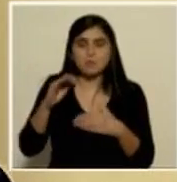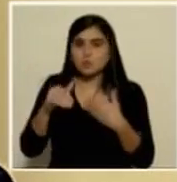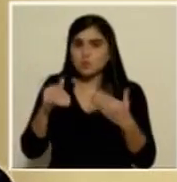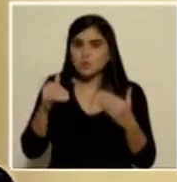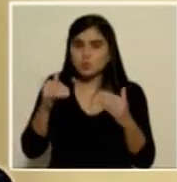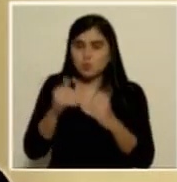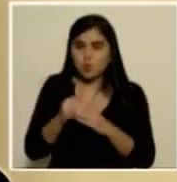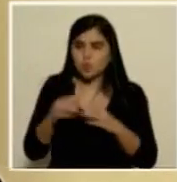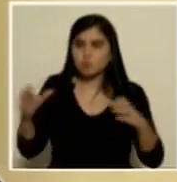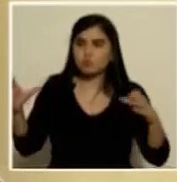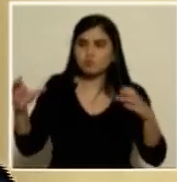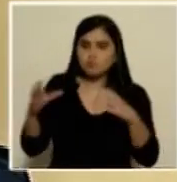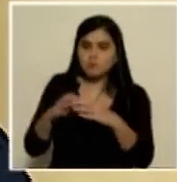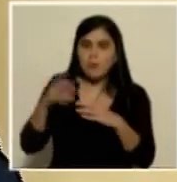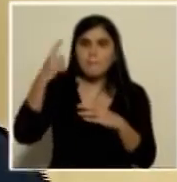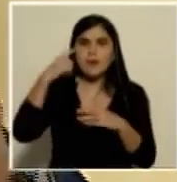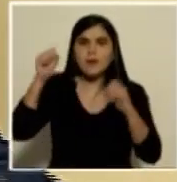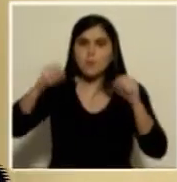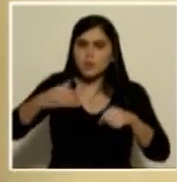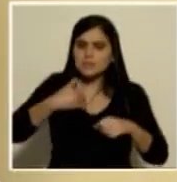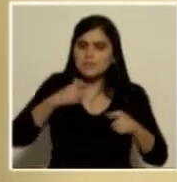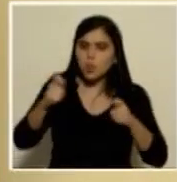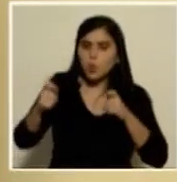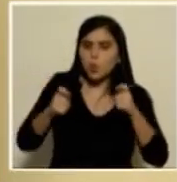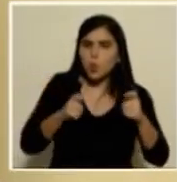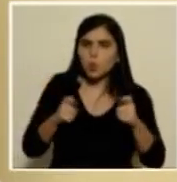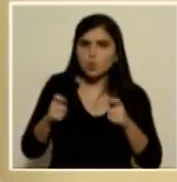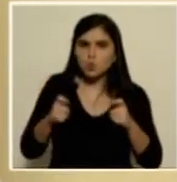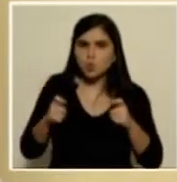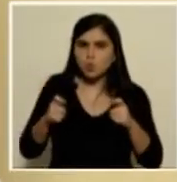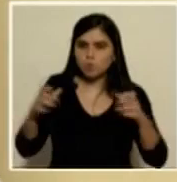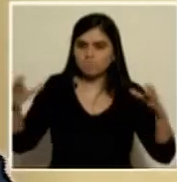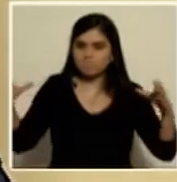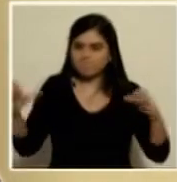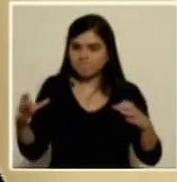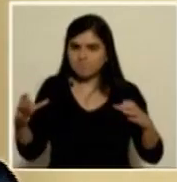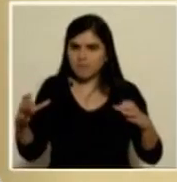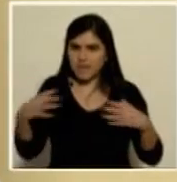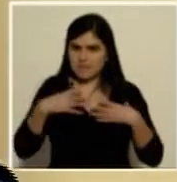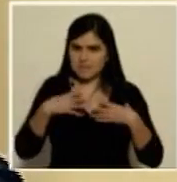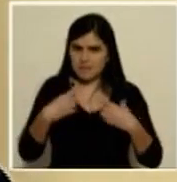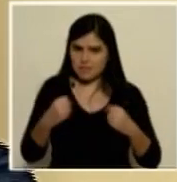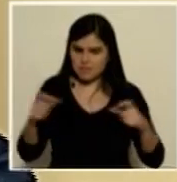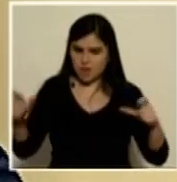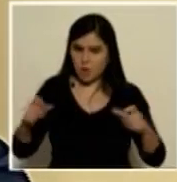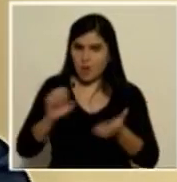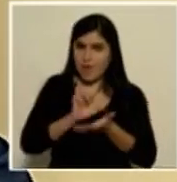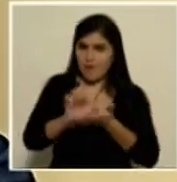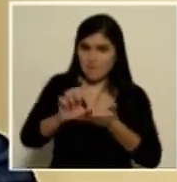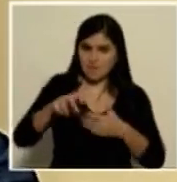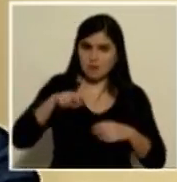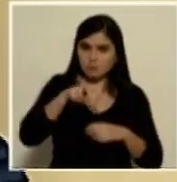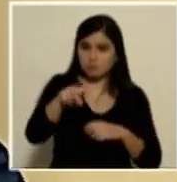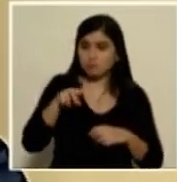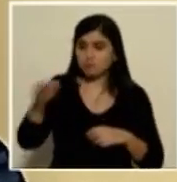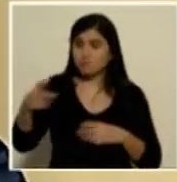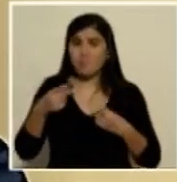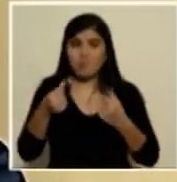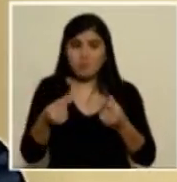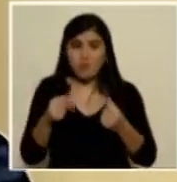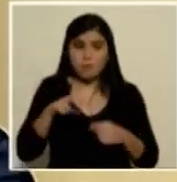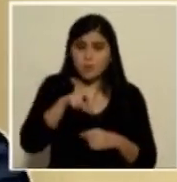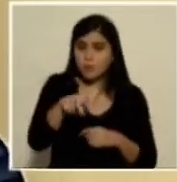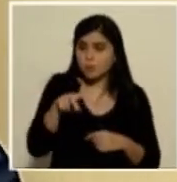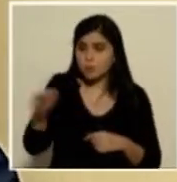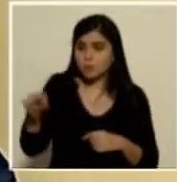bloque para poder hacer ese control, ese cerco sanitario y evitar esa movilización constante. Por eso el llamado también